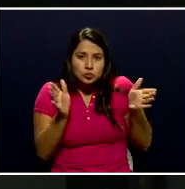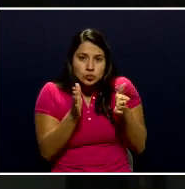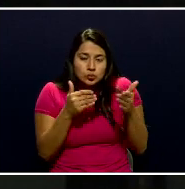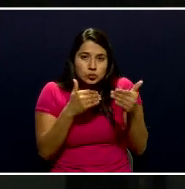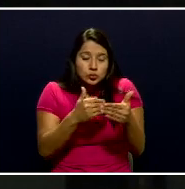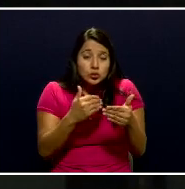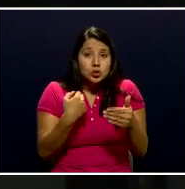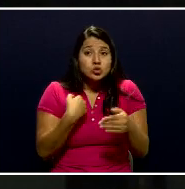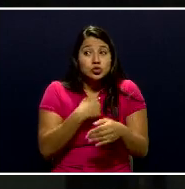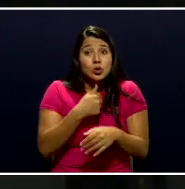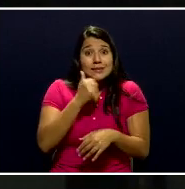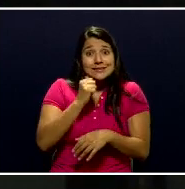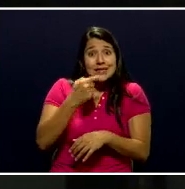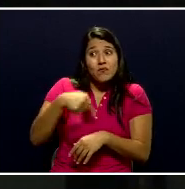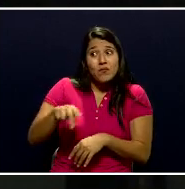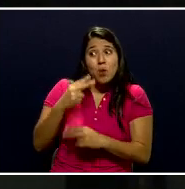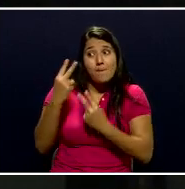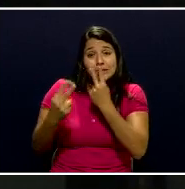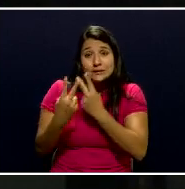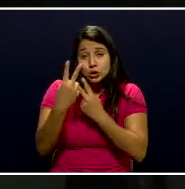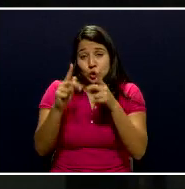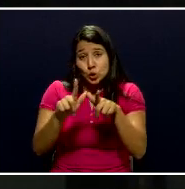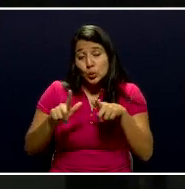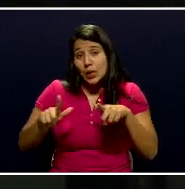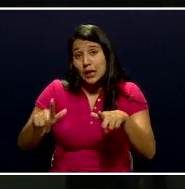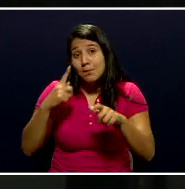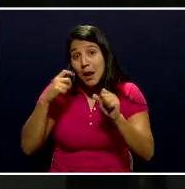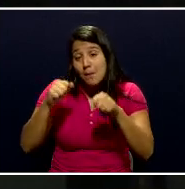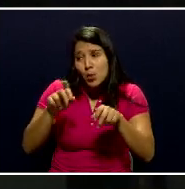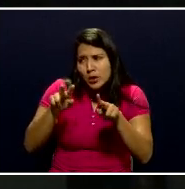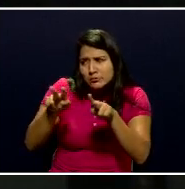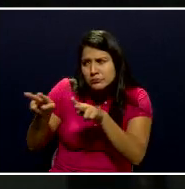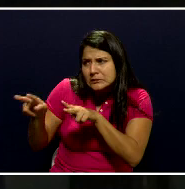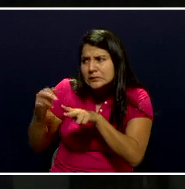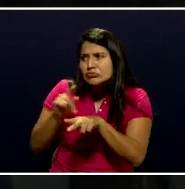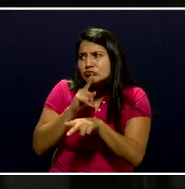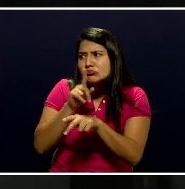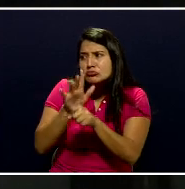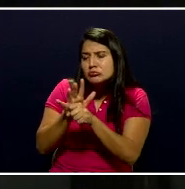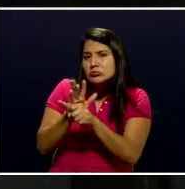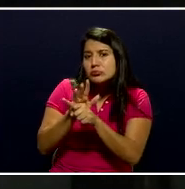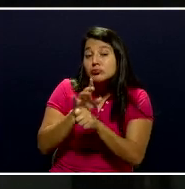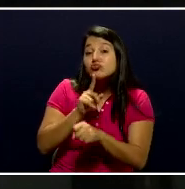una visita a 2 sitios para verificar las condiciones. Sí.